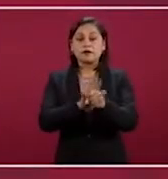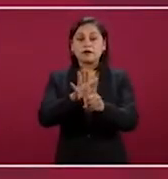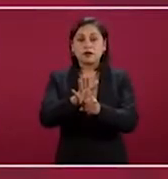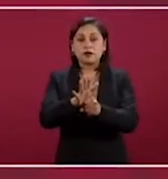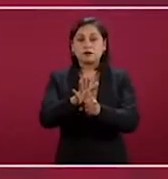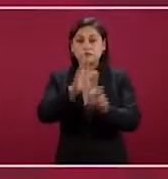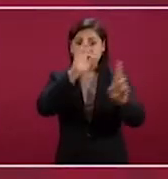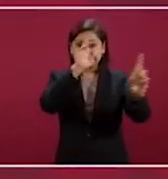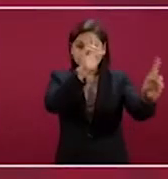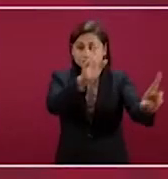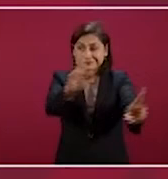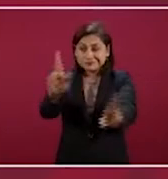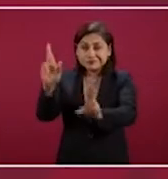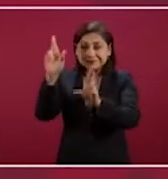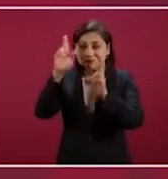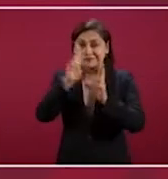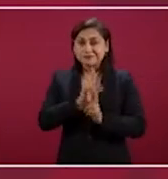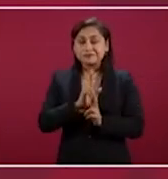que